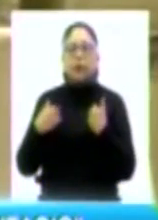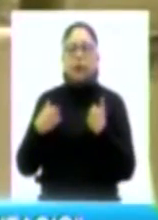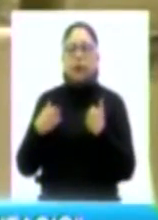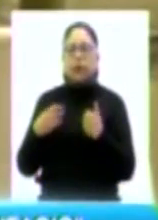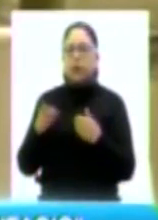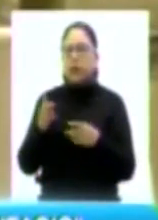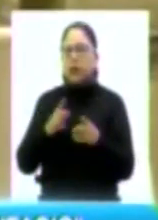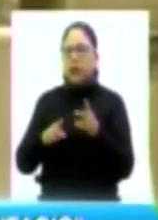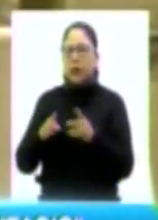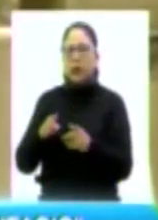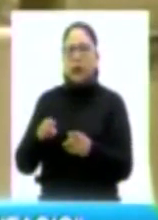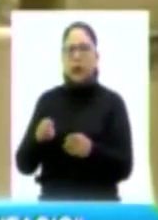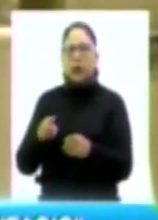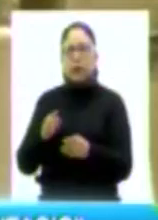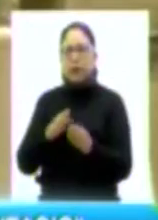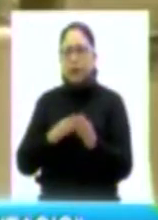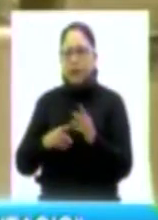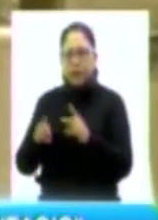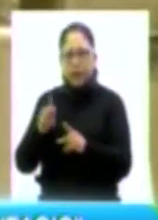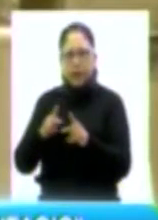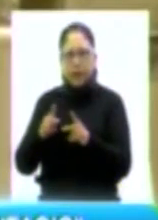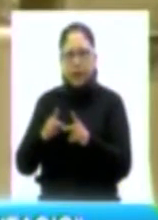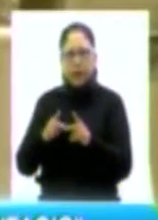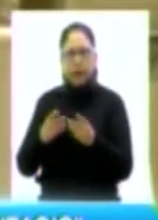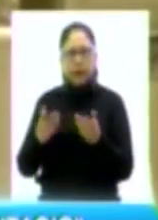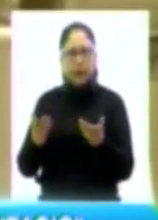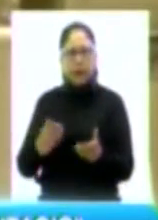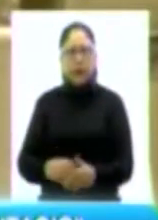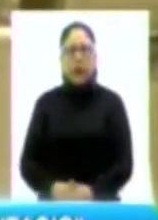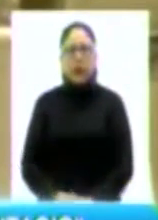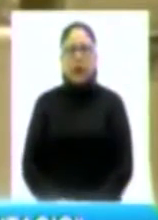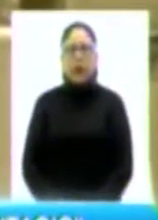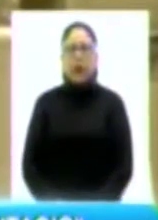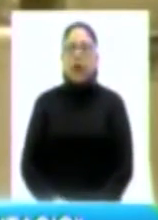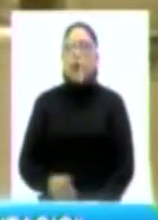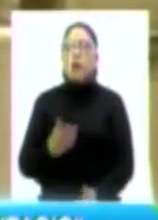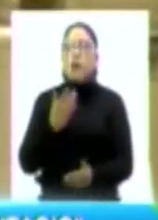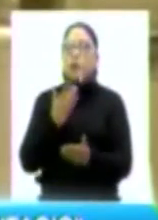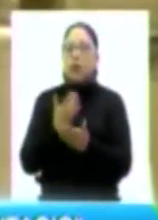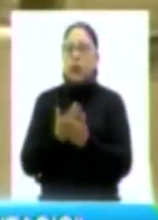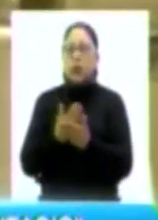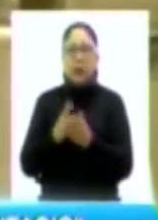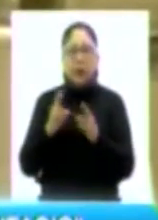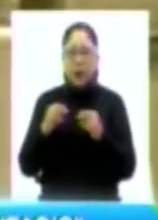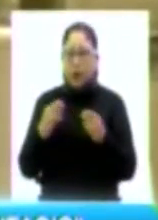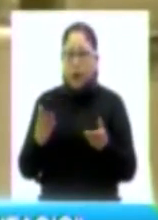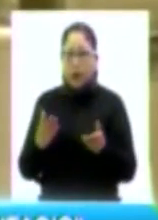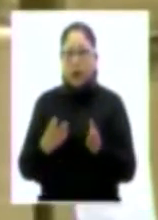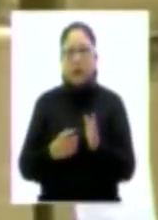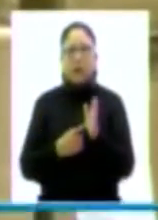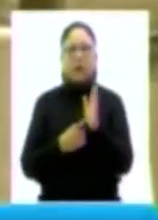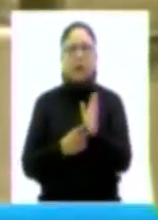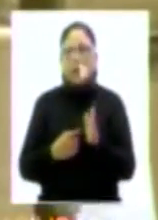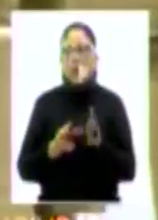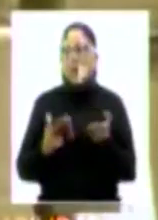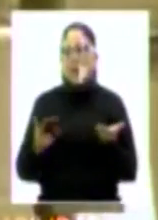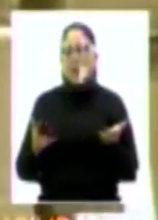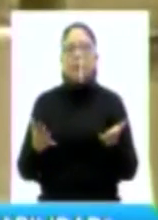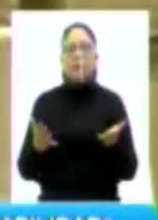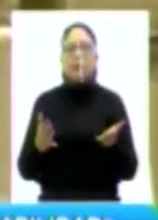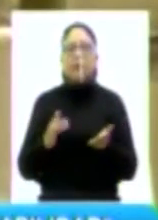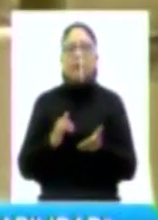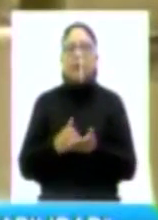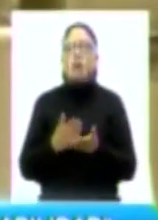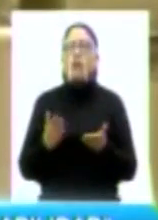varios ciudadanos, pero como no se hacían los test, no se los mostraba, no estaban en las estadísticas toda